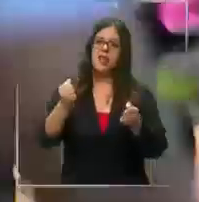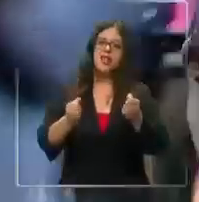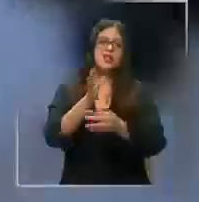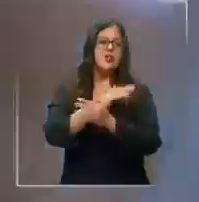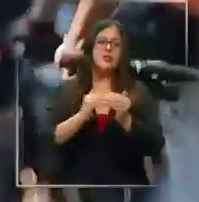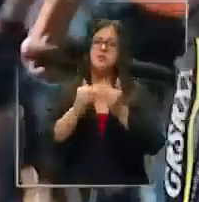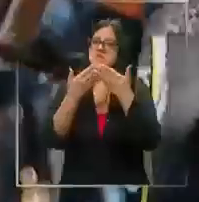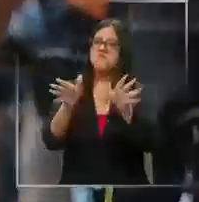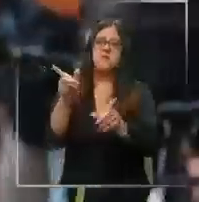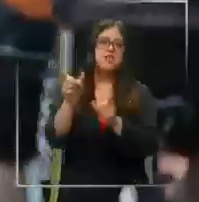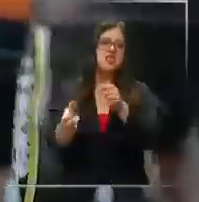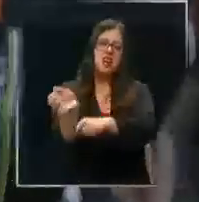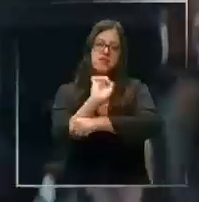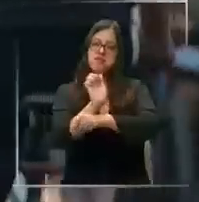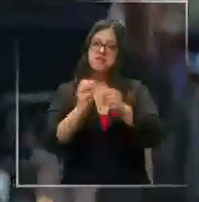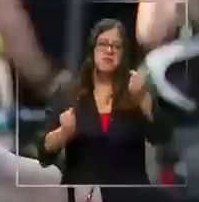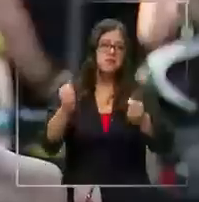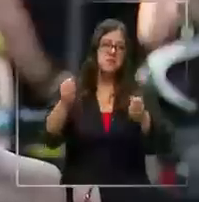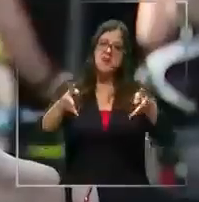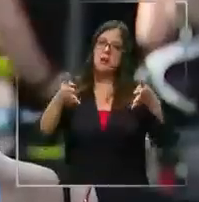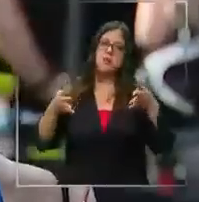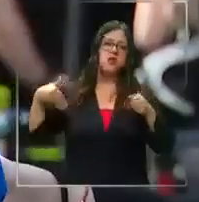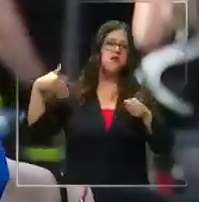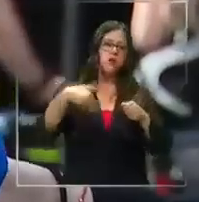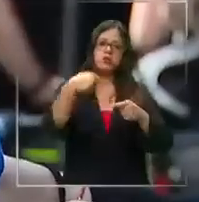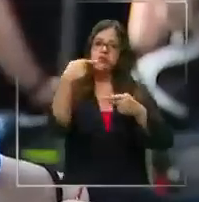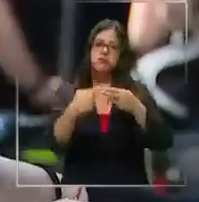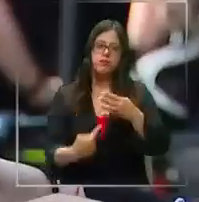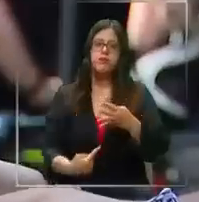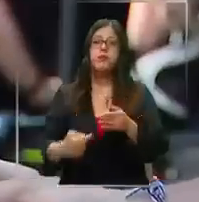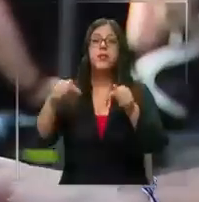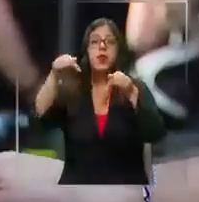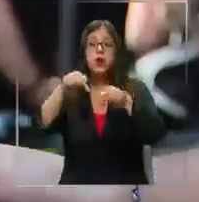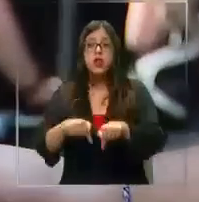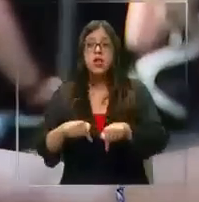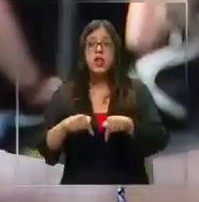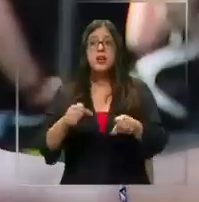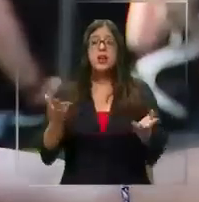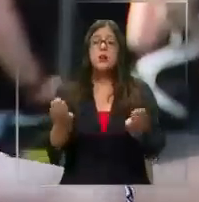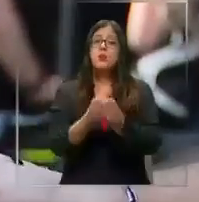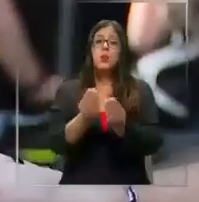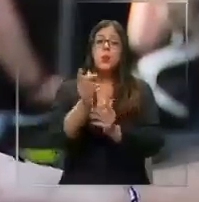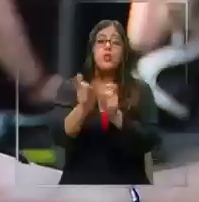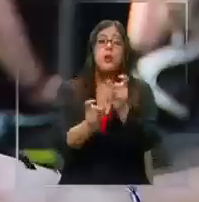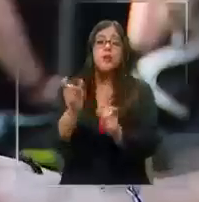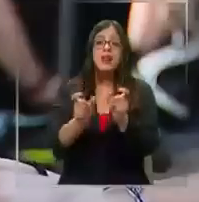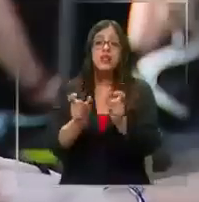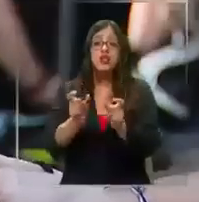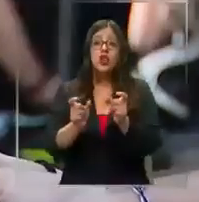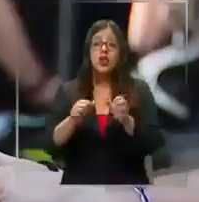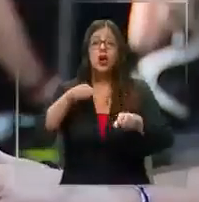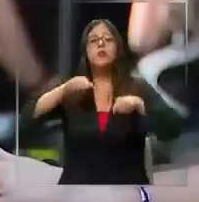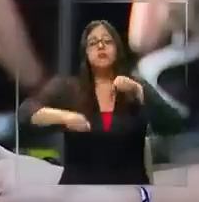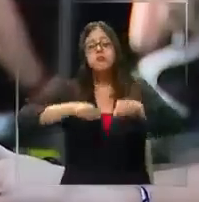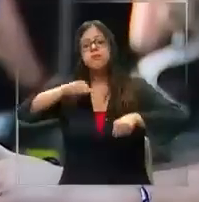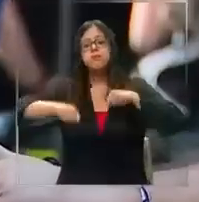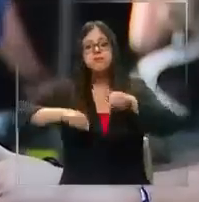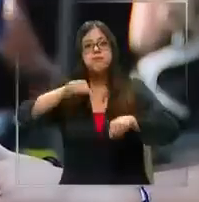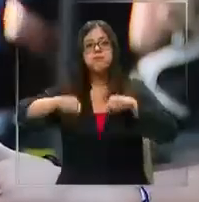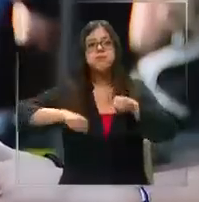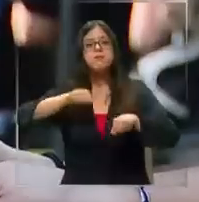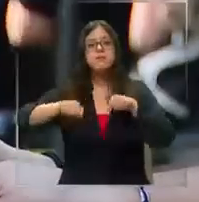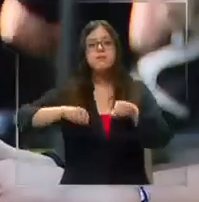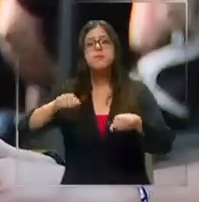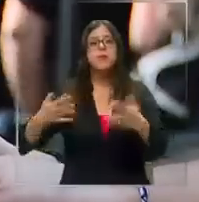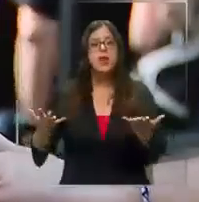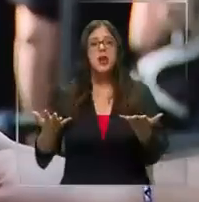todo conductor de vehículos. Hoy día recibimos muchas personas que se trasladan en bicicleta, que